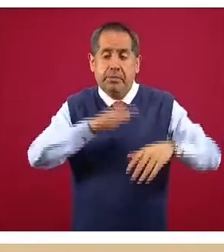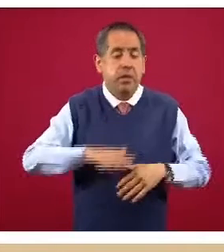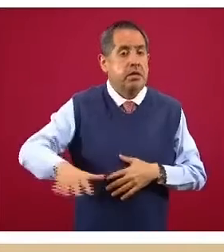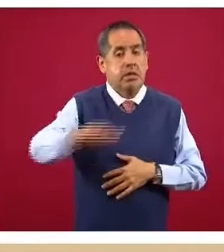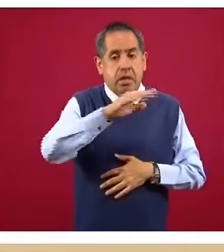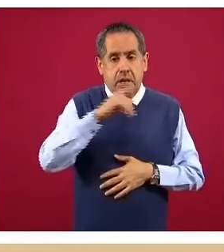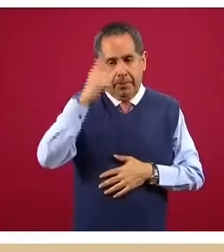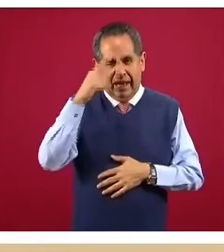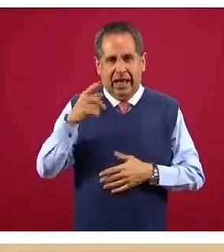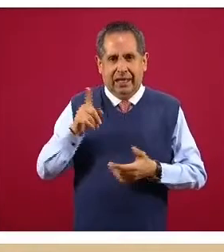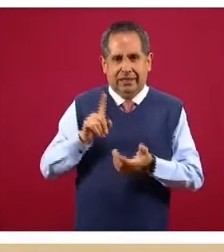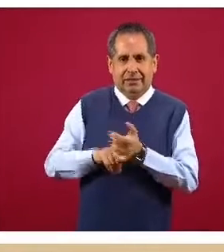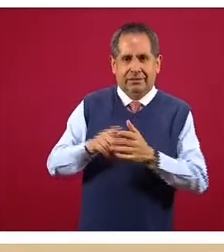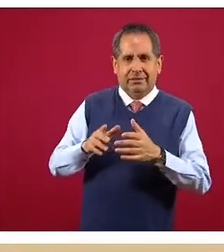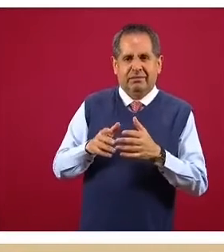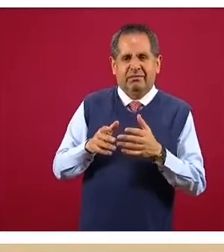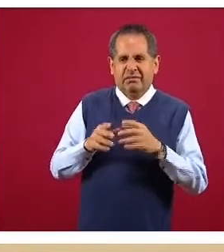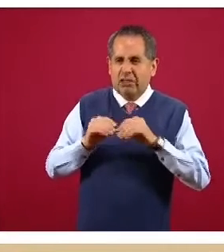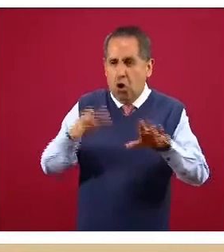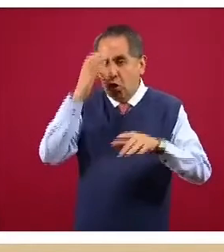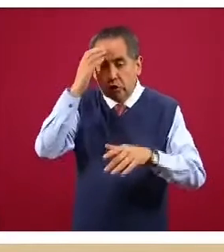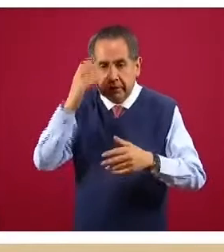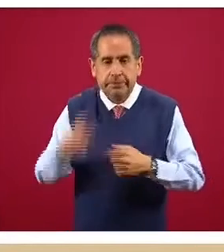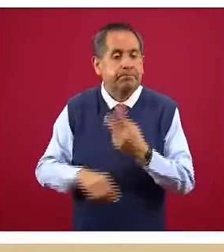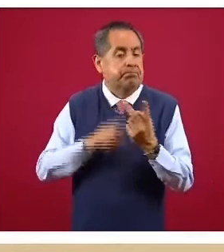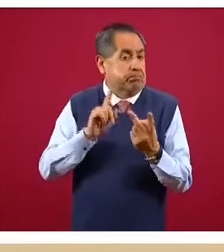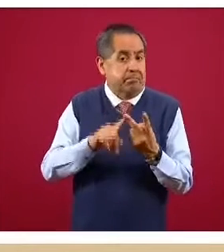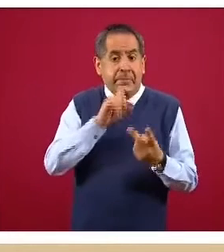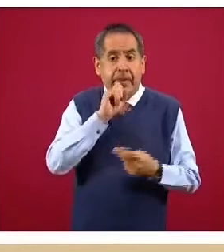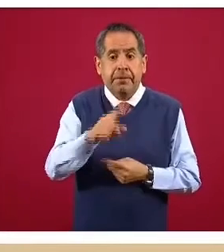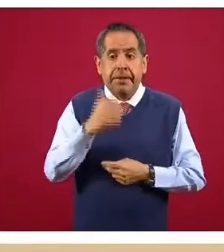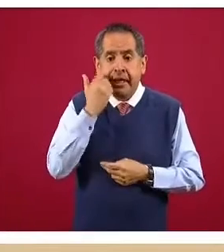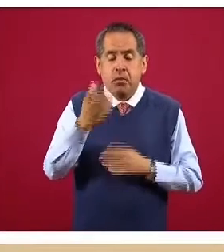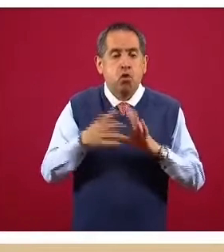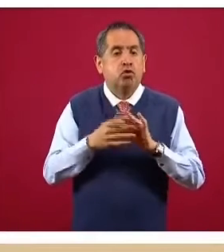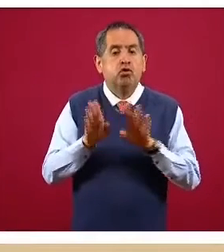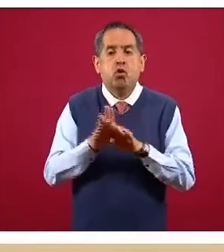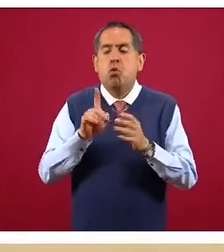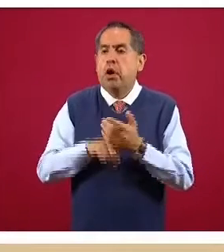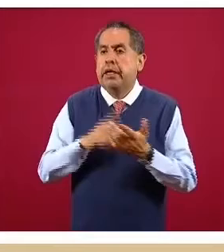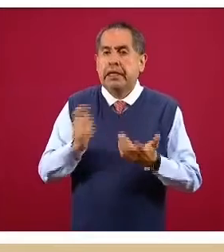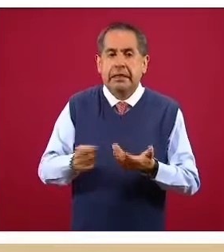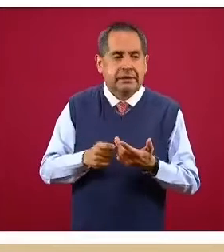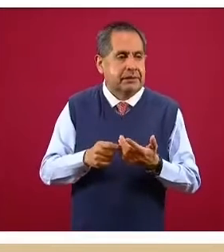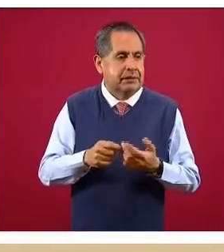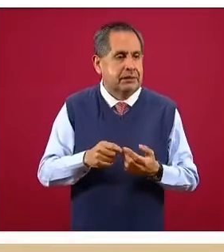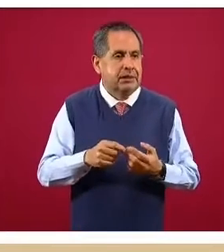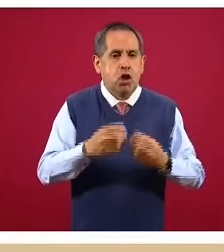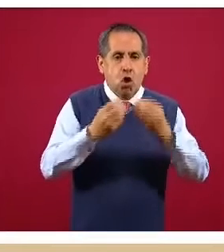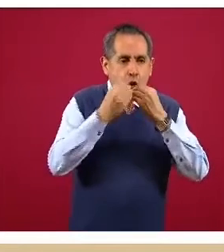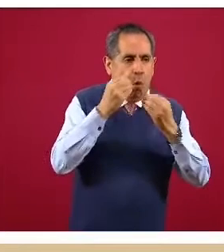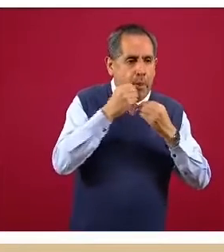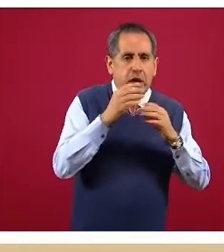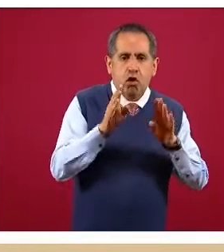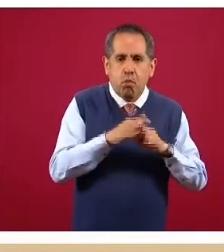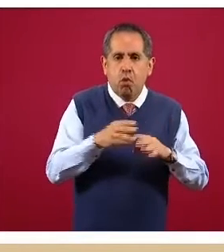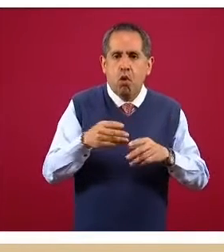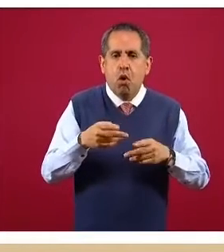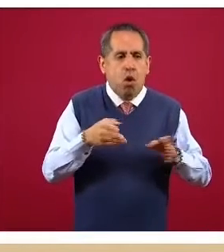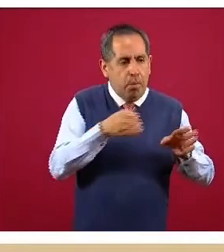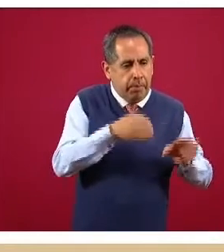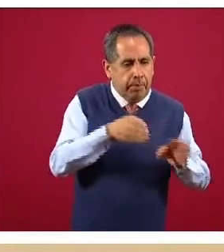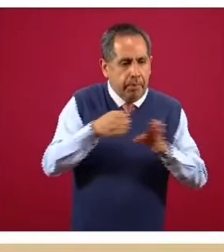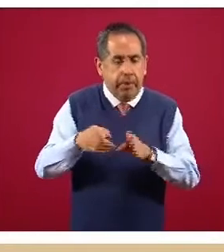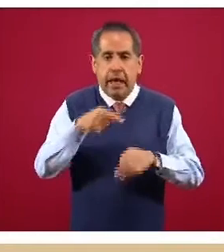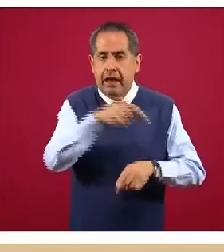articulación de GISAMAC. También tenemos el interés de recortar las cadenas agroalimentarias para acercar mucho más al